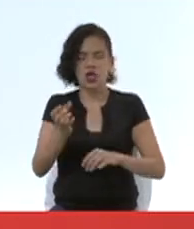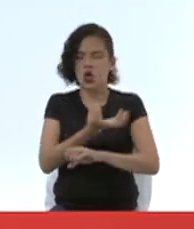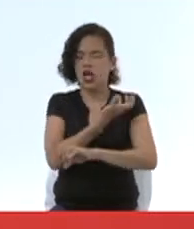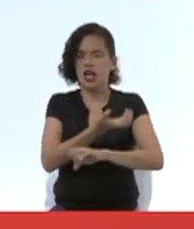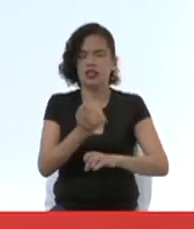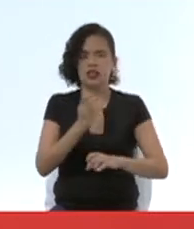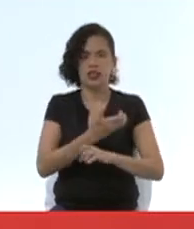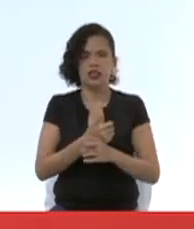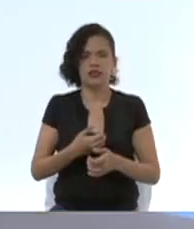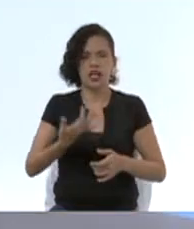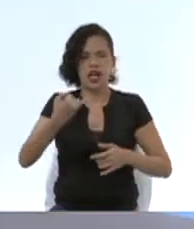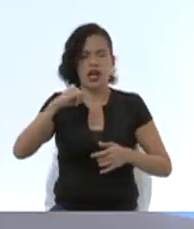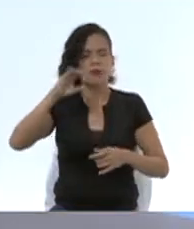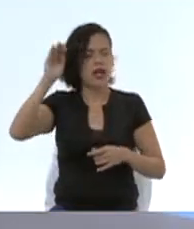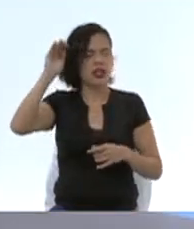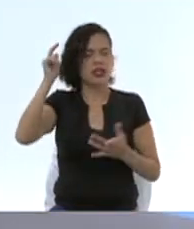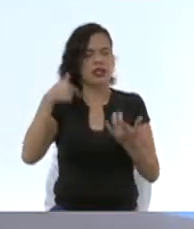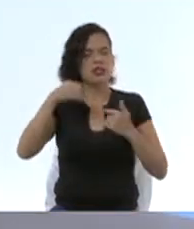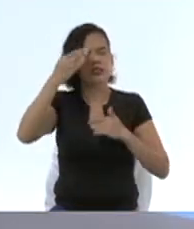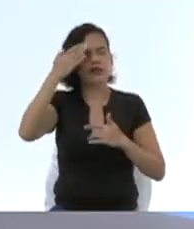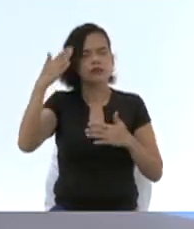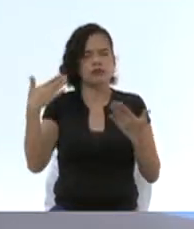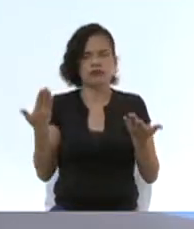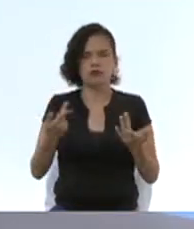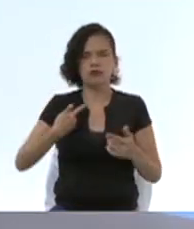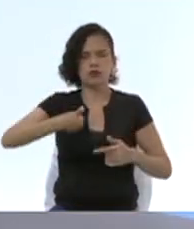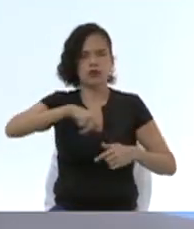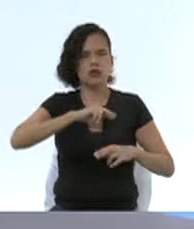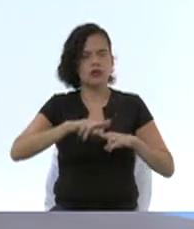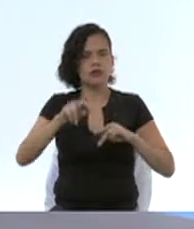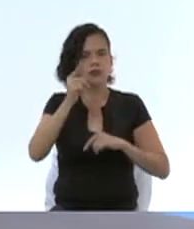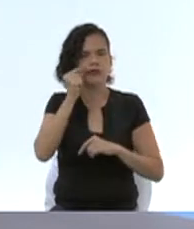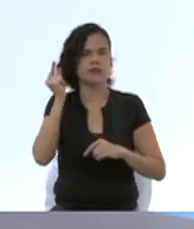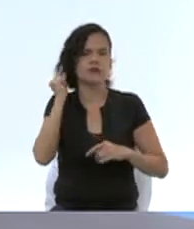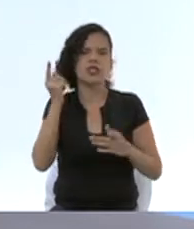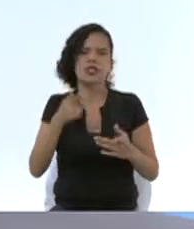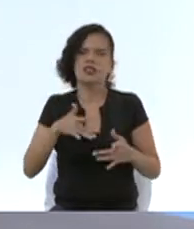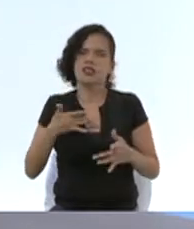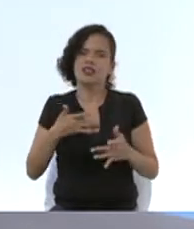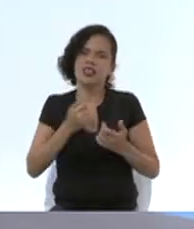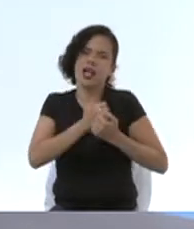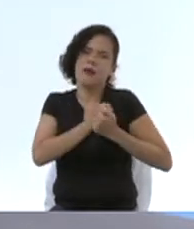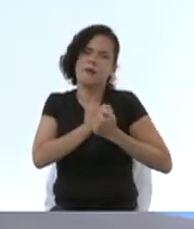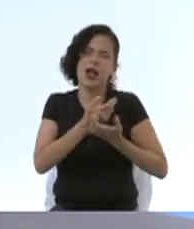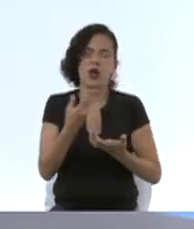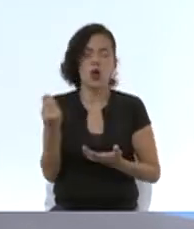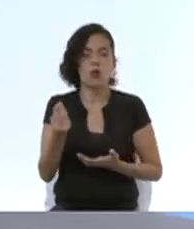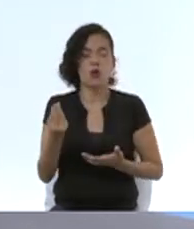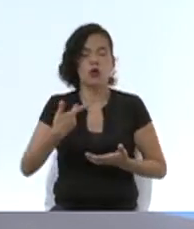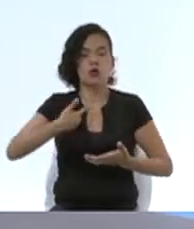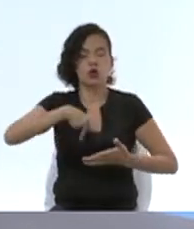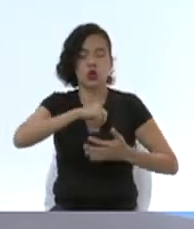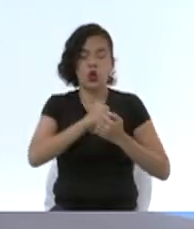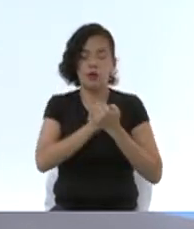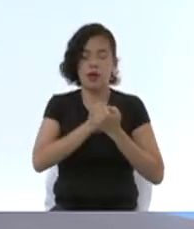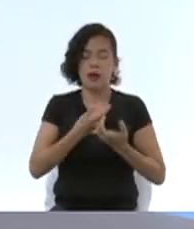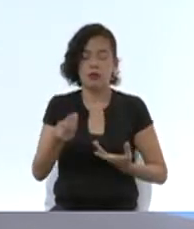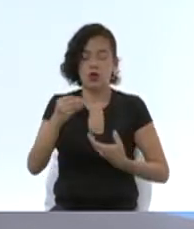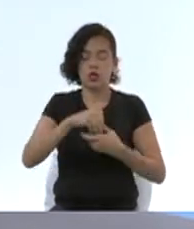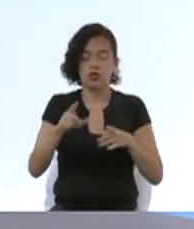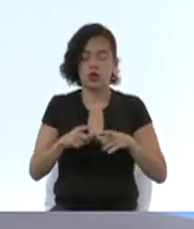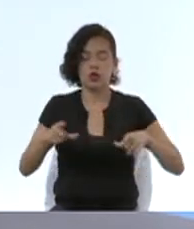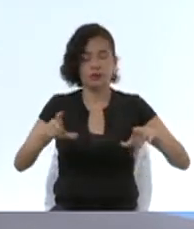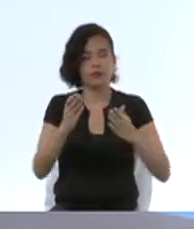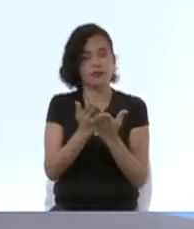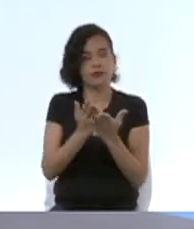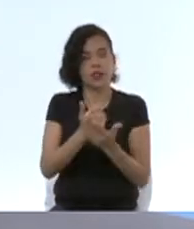cantas. Ay, maestra, ¿sabes qué? Nuestras niñas y niños se sienten amados. Y como nosotros los amamos dentro del aula y en cada una